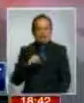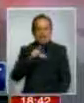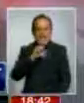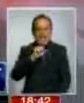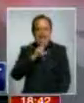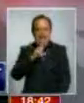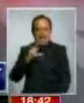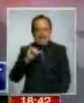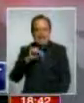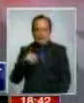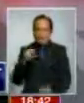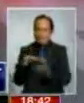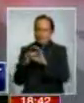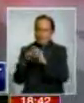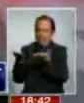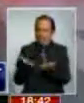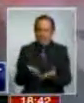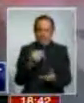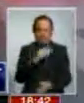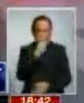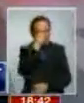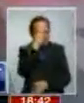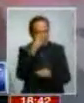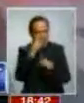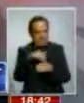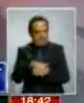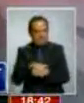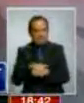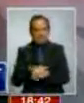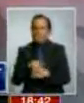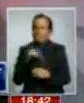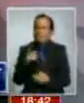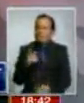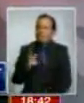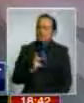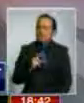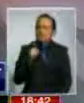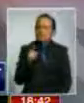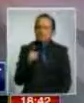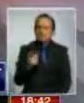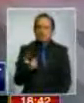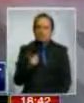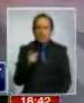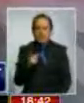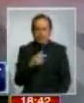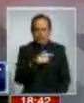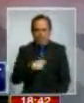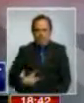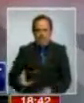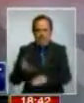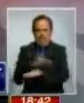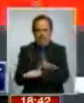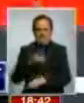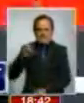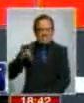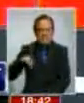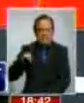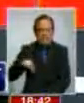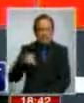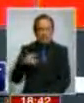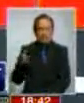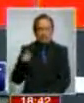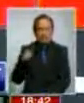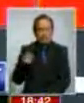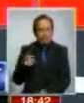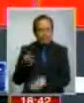acompañarnos a esta hora. Bienvenido. Buenas tardes, Matilde. Gracias. Señor Larraín, usted fue parte del gobierno anterior como senador, de la administración